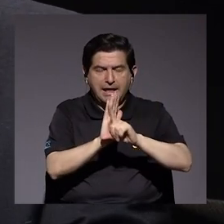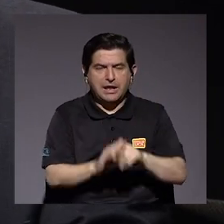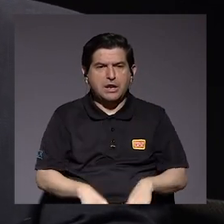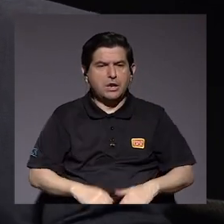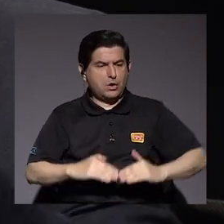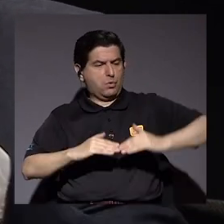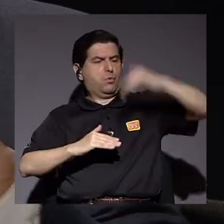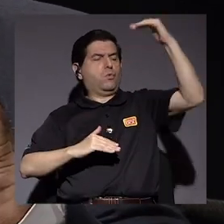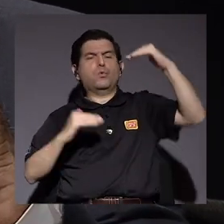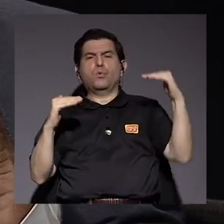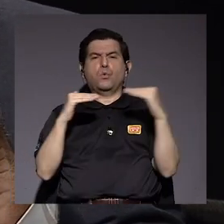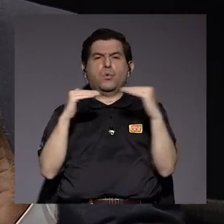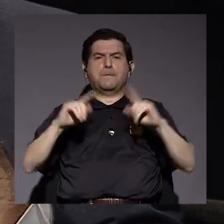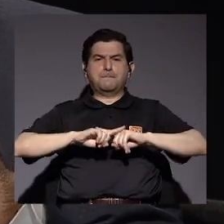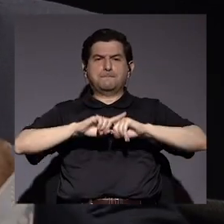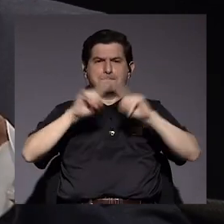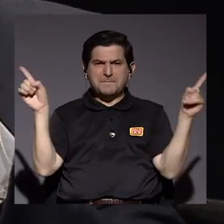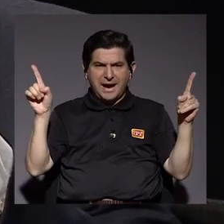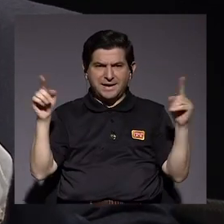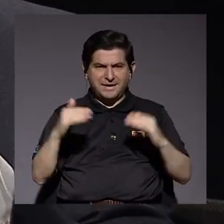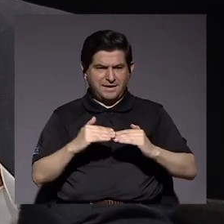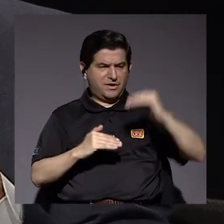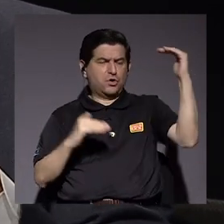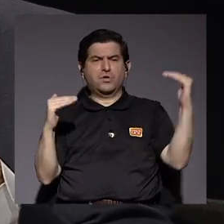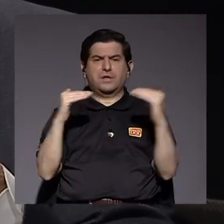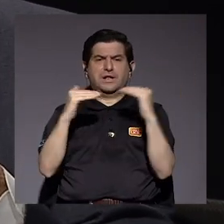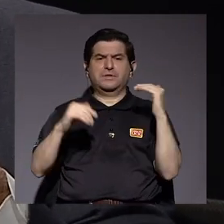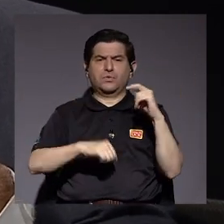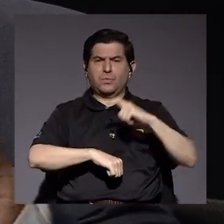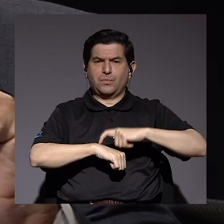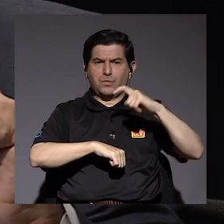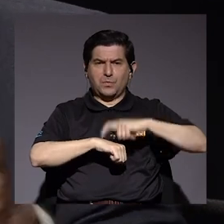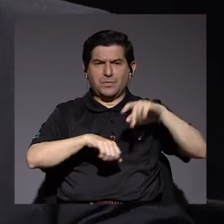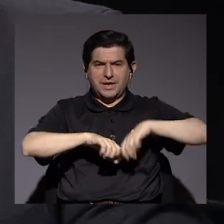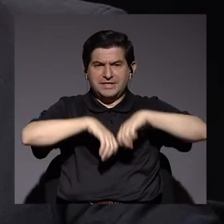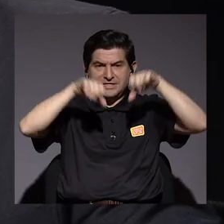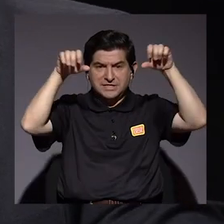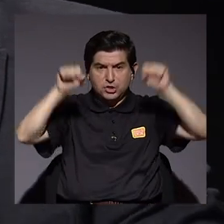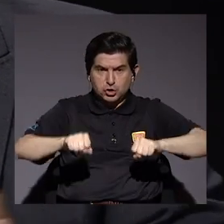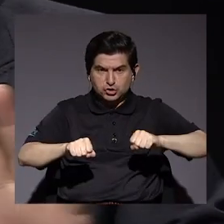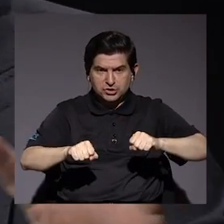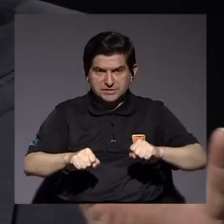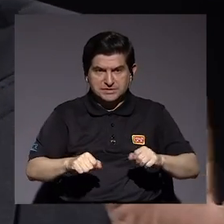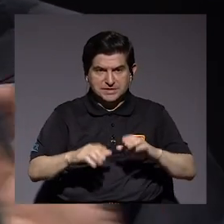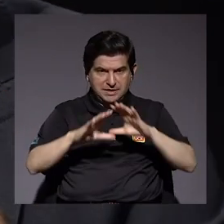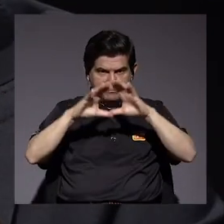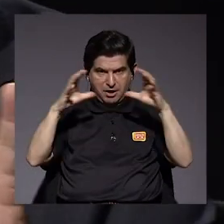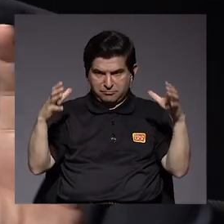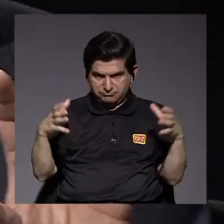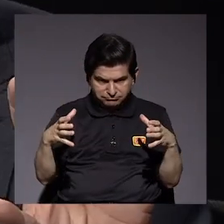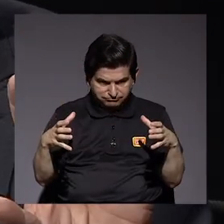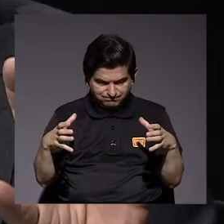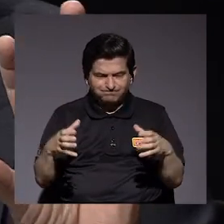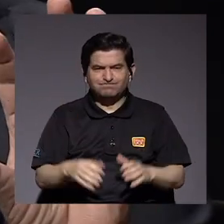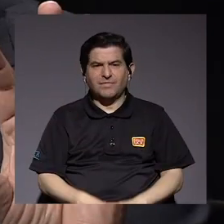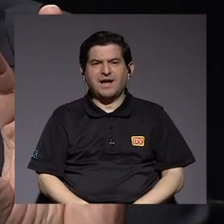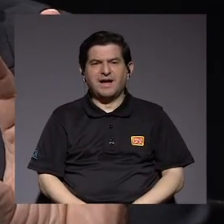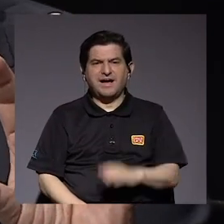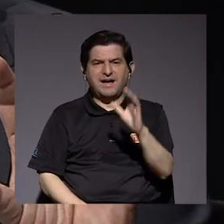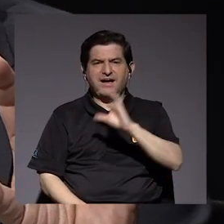legislativa es de alto nivel pero es de alto nivel en un momento en donde el sistema en conjunto